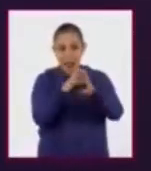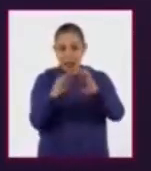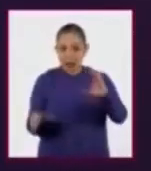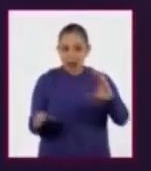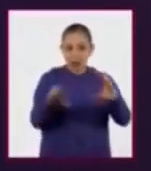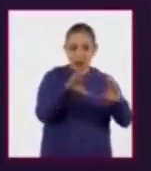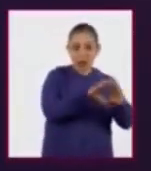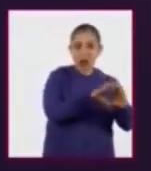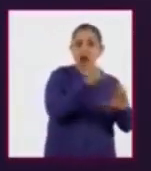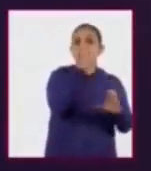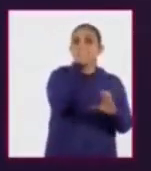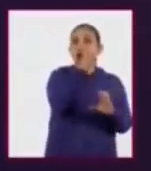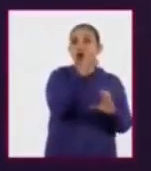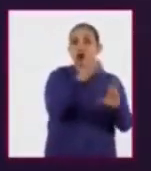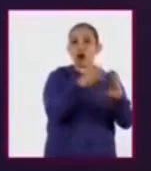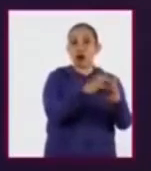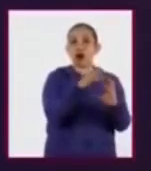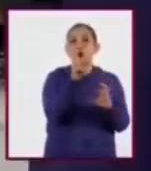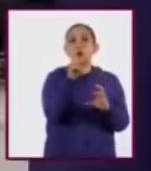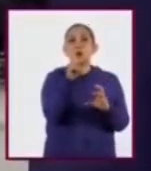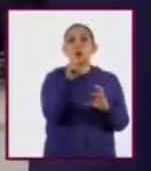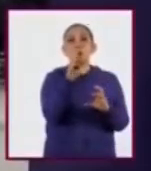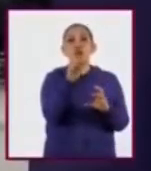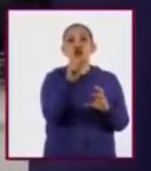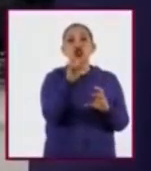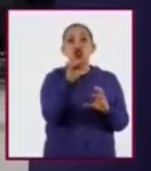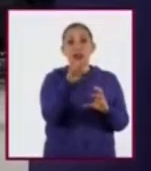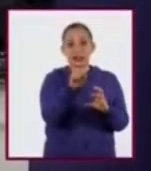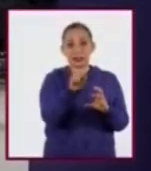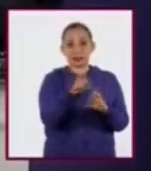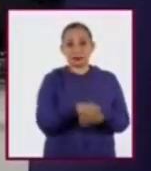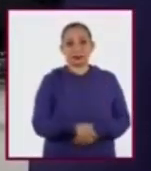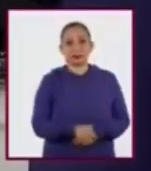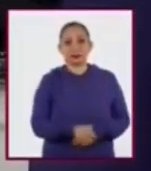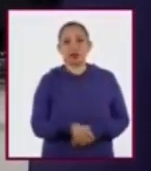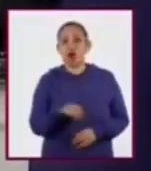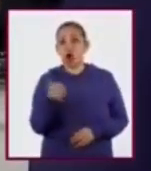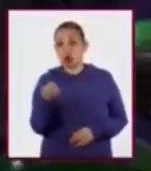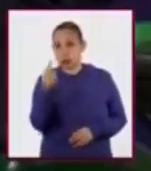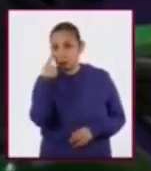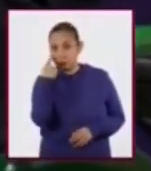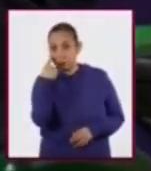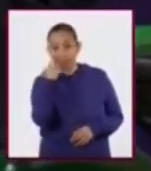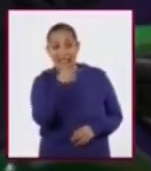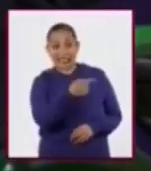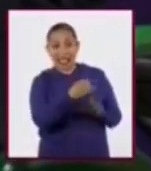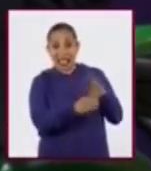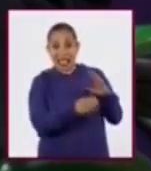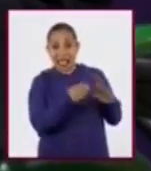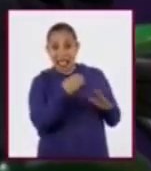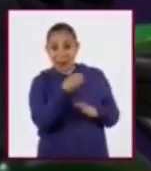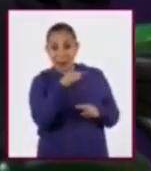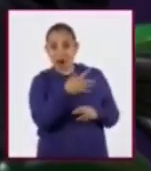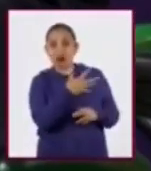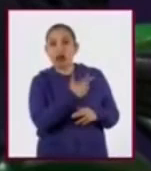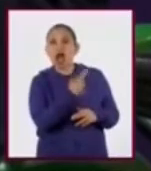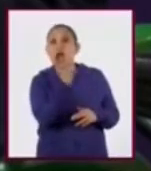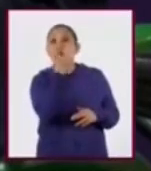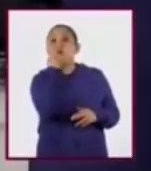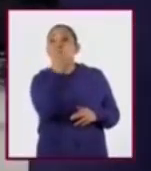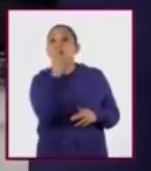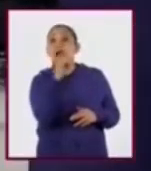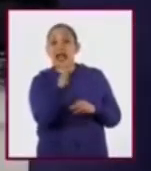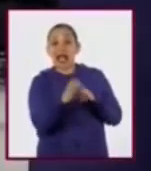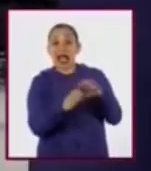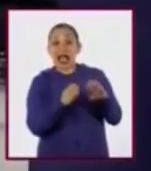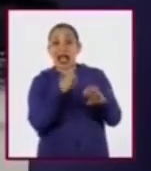colocaremos solamente una esfera de protones. La siguiente pista es que solo tiene un electrón en